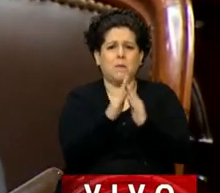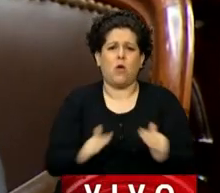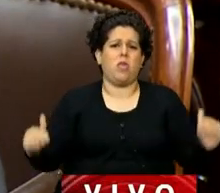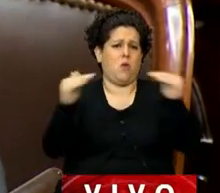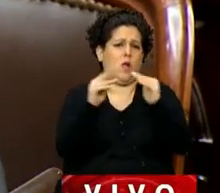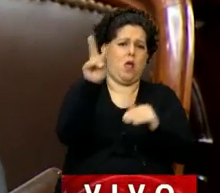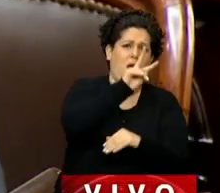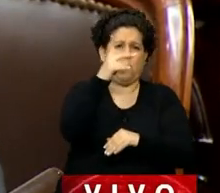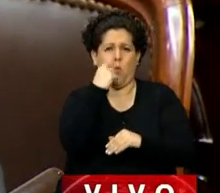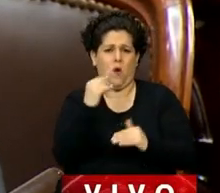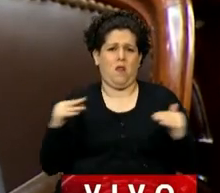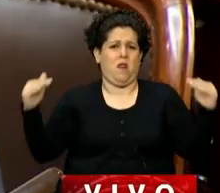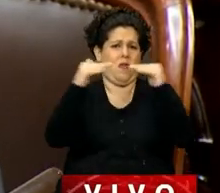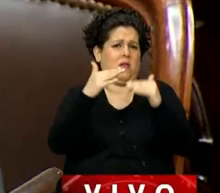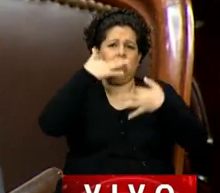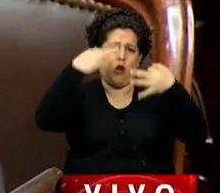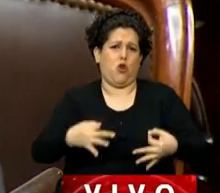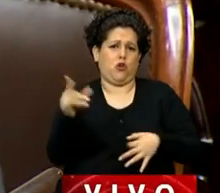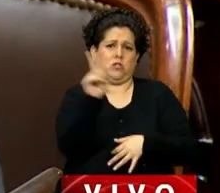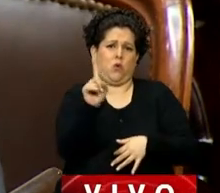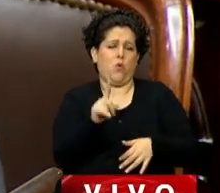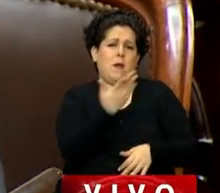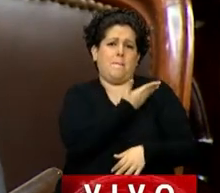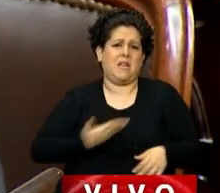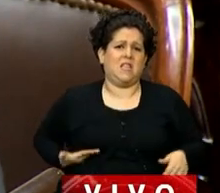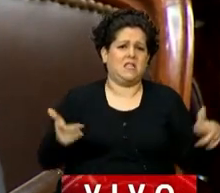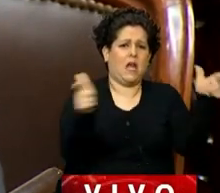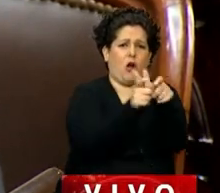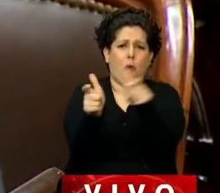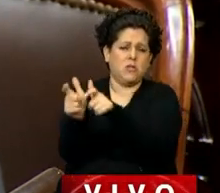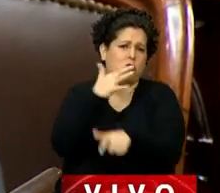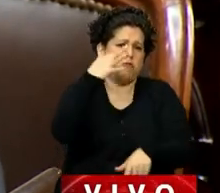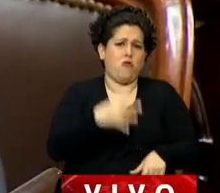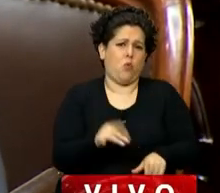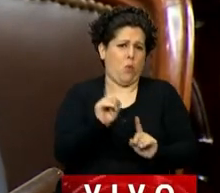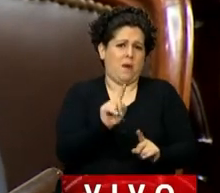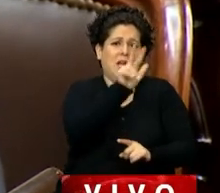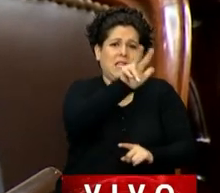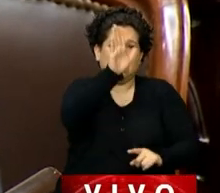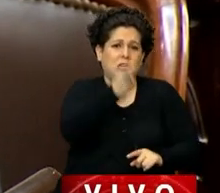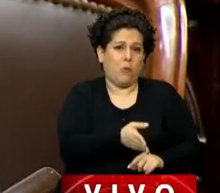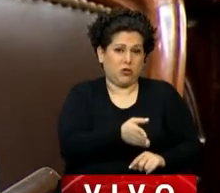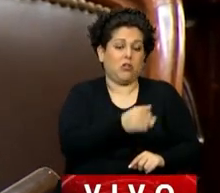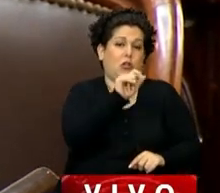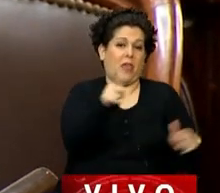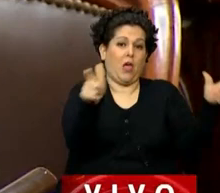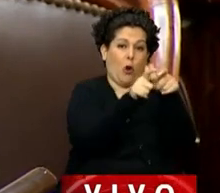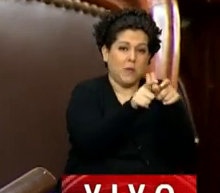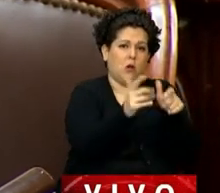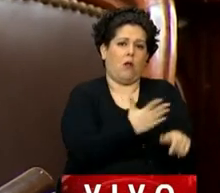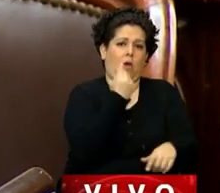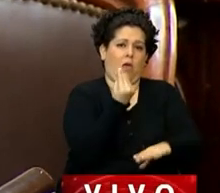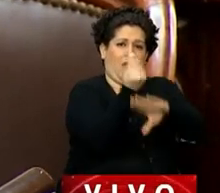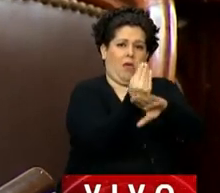pregonan y que no se cumplen en la presidencia de las comisiones, que no se cumplen, solo 35% de las comisiones son dirigidas